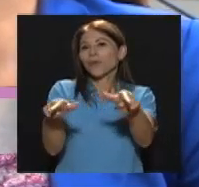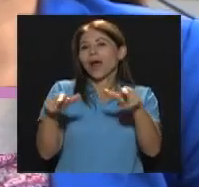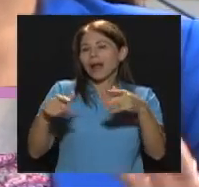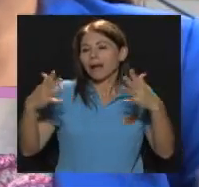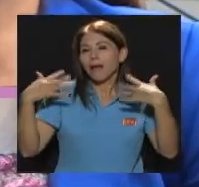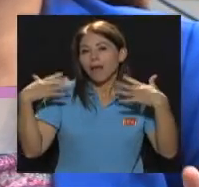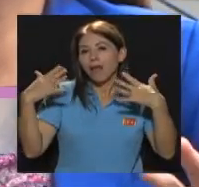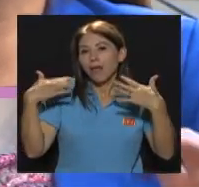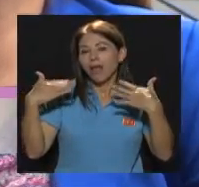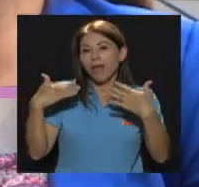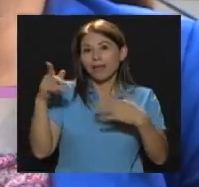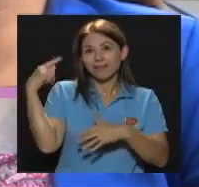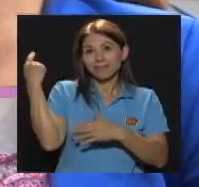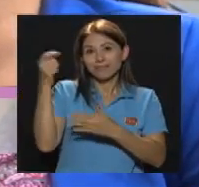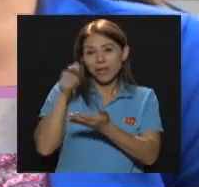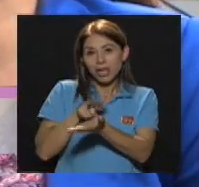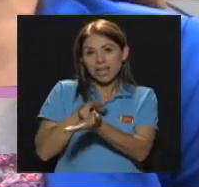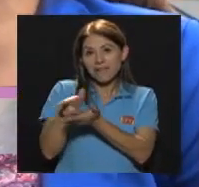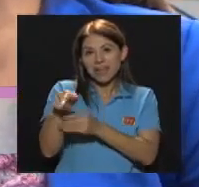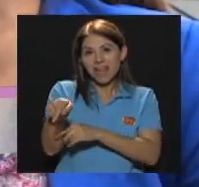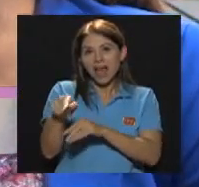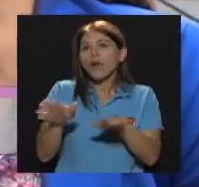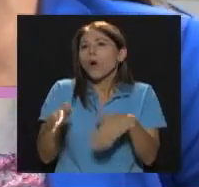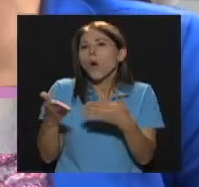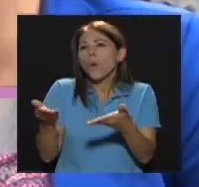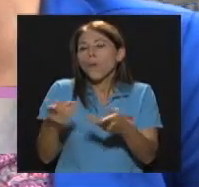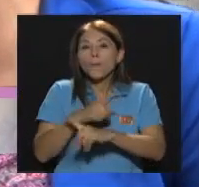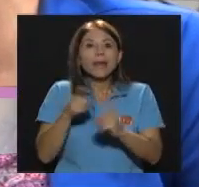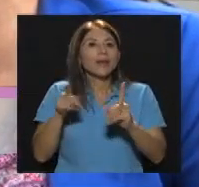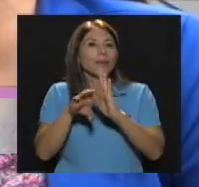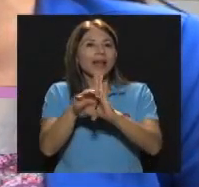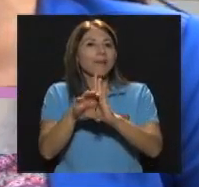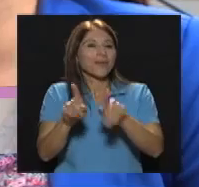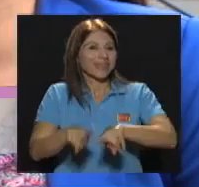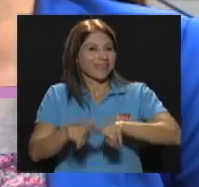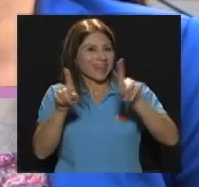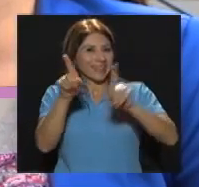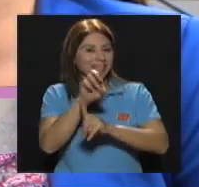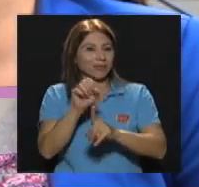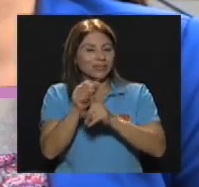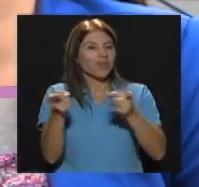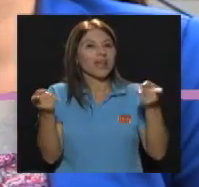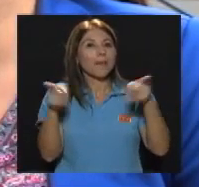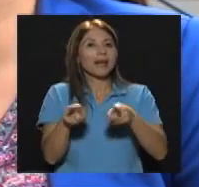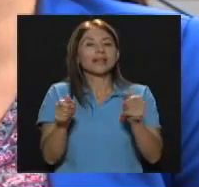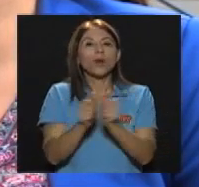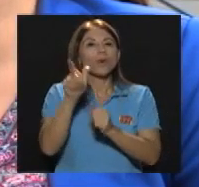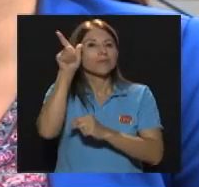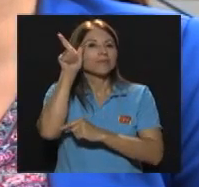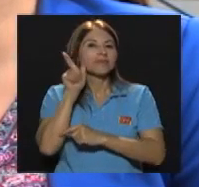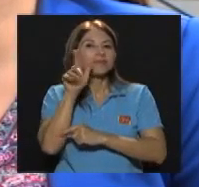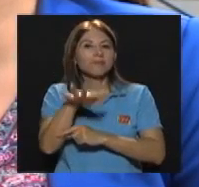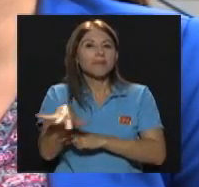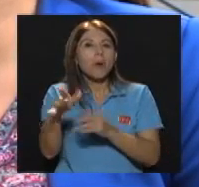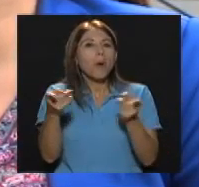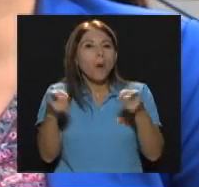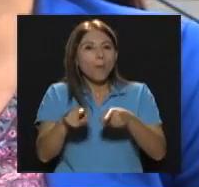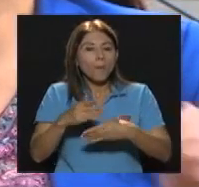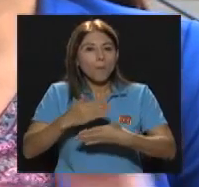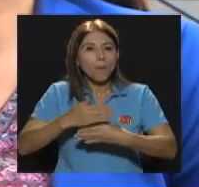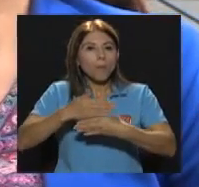de esa situación en particular, pero ¿qué pasa con nuestro Caribe, por ejemplo? Sí, es interesantísimo porque,